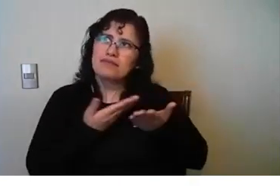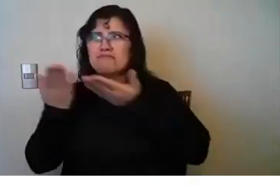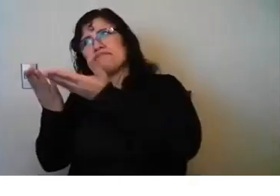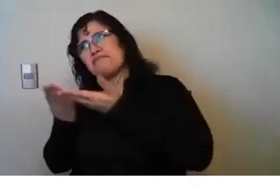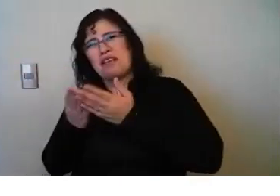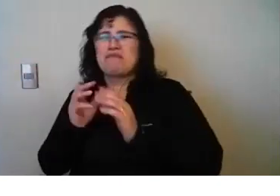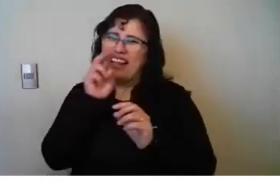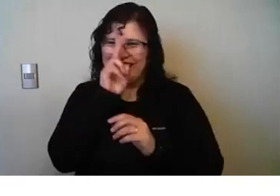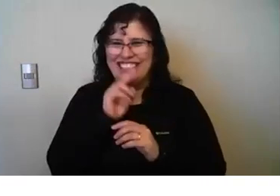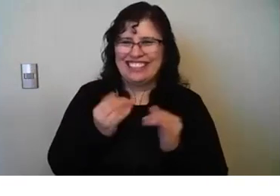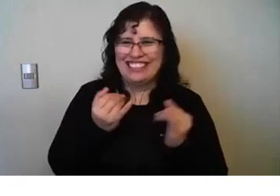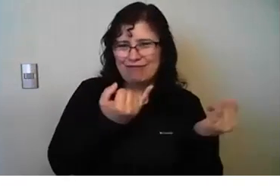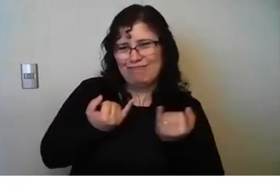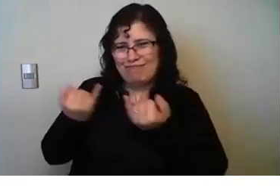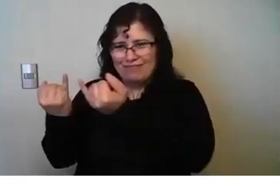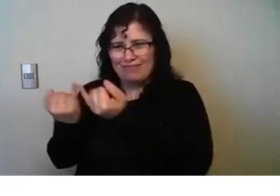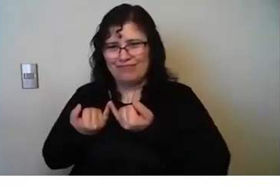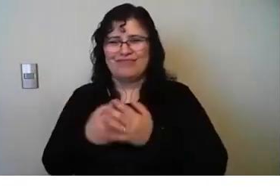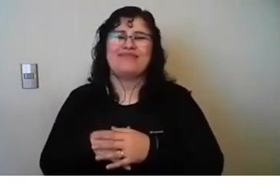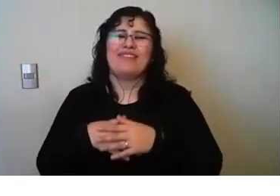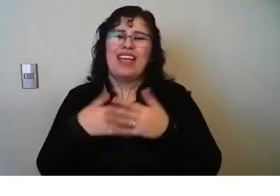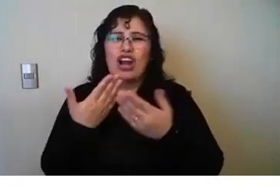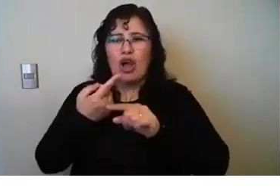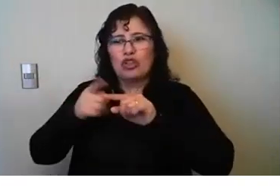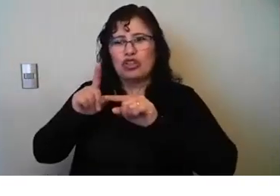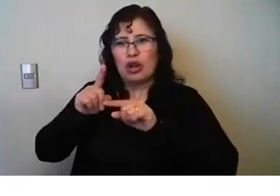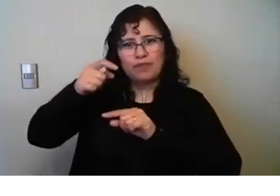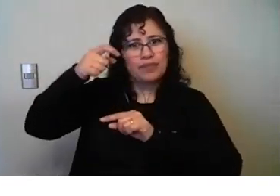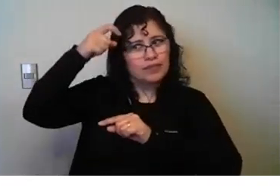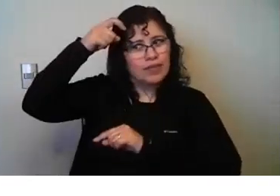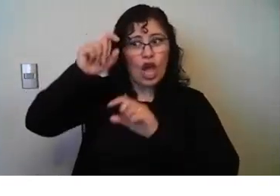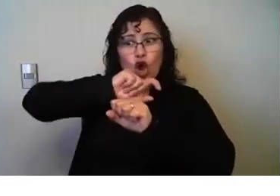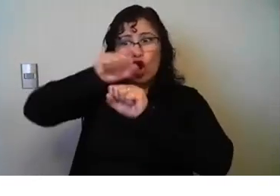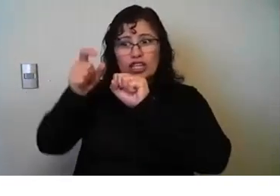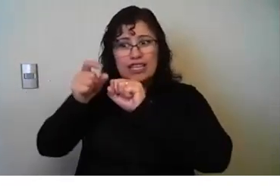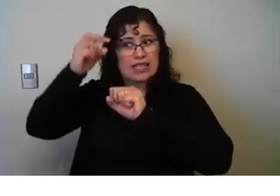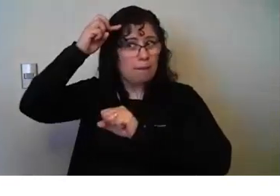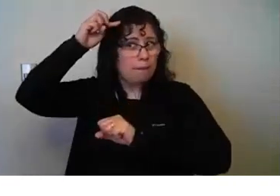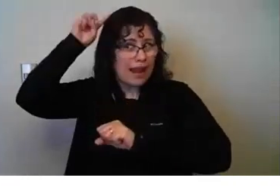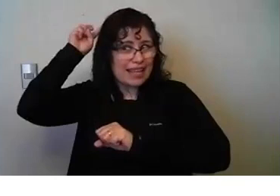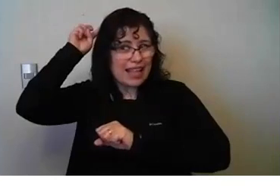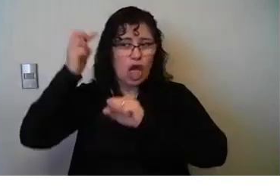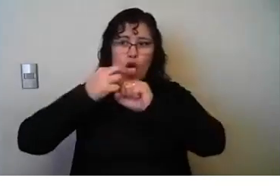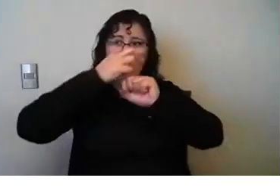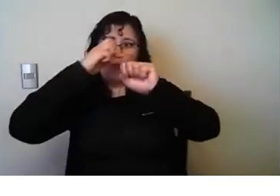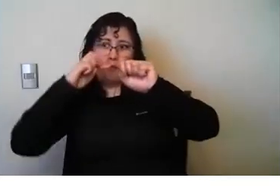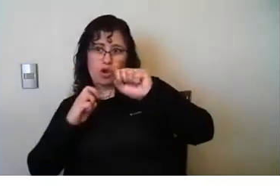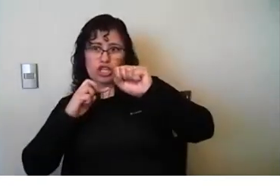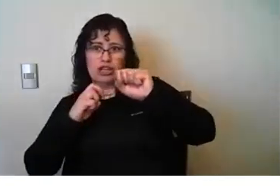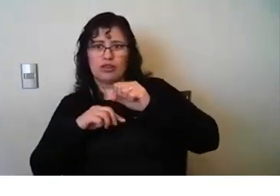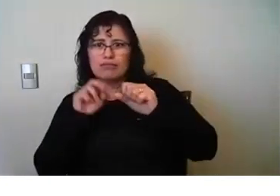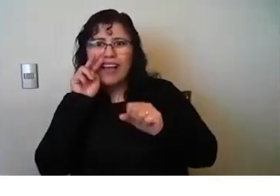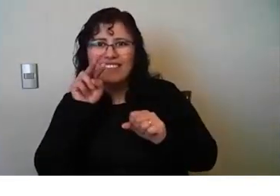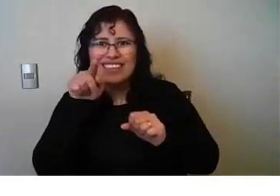tenemos una corteza parietal posterior. Habíamos visto parte en lo que se ve